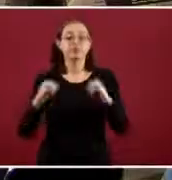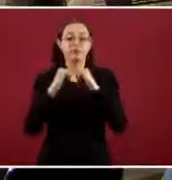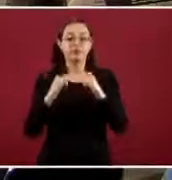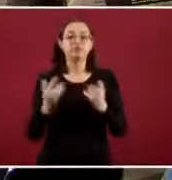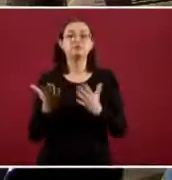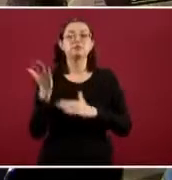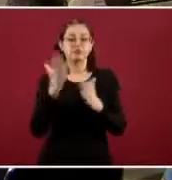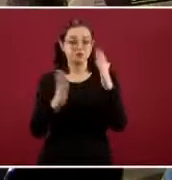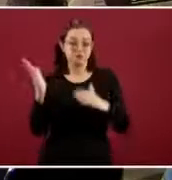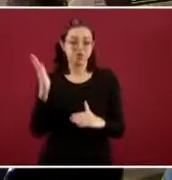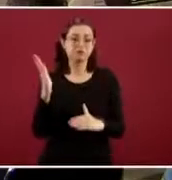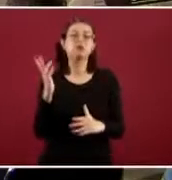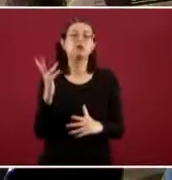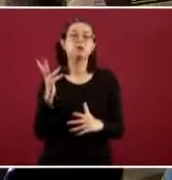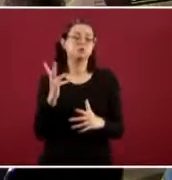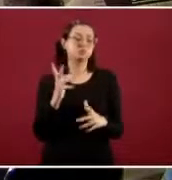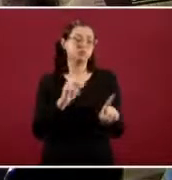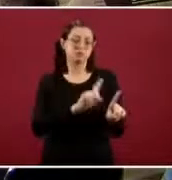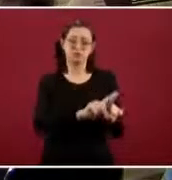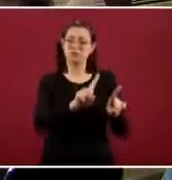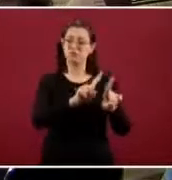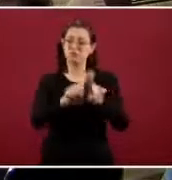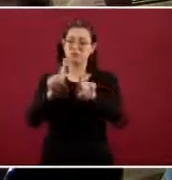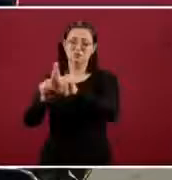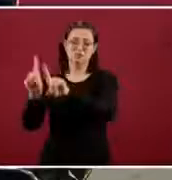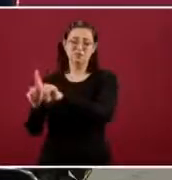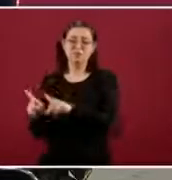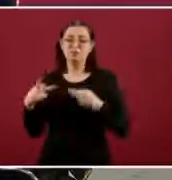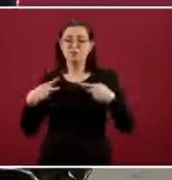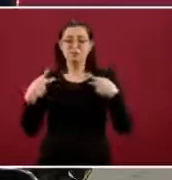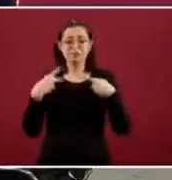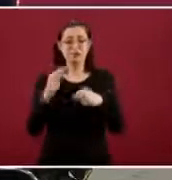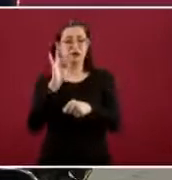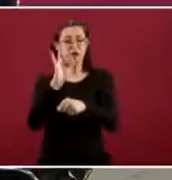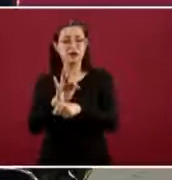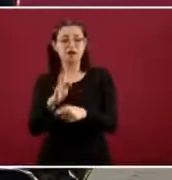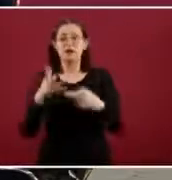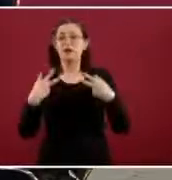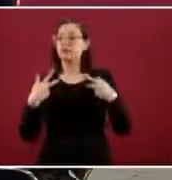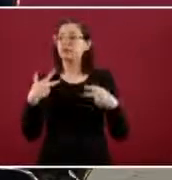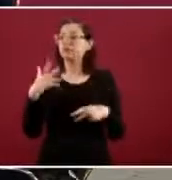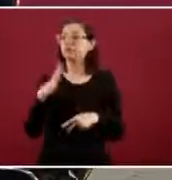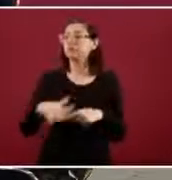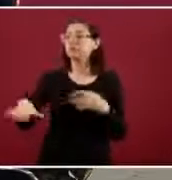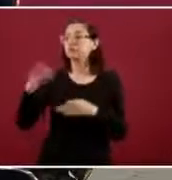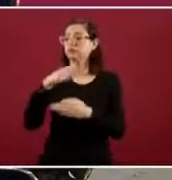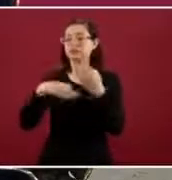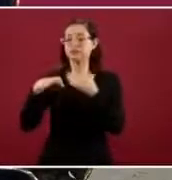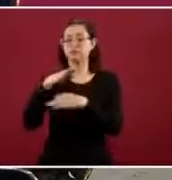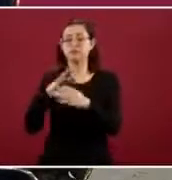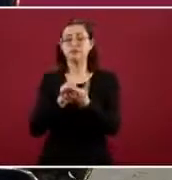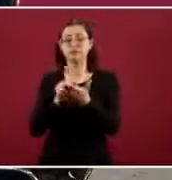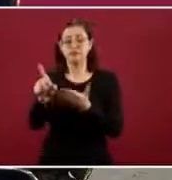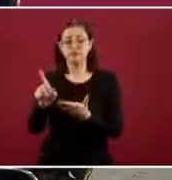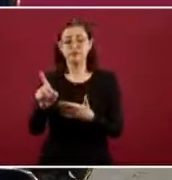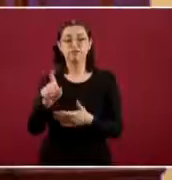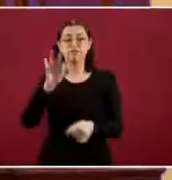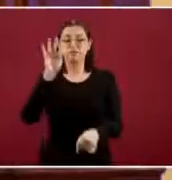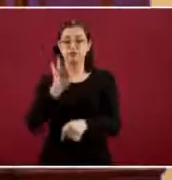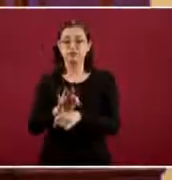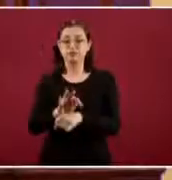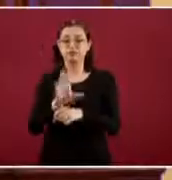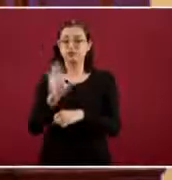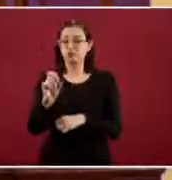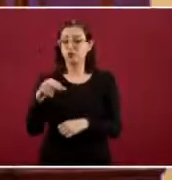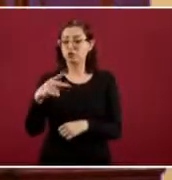sido exitosa en muchos de los casos que defiende, y por eso hacemos un llamado a la ciudadanía a que ejerce este derecho. Para eso está CONAPRED, es una